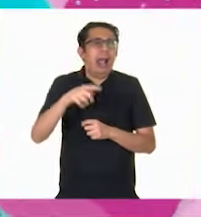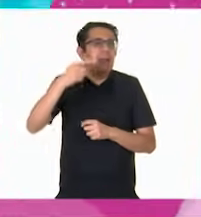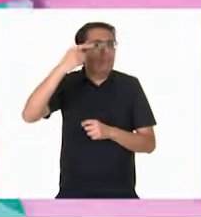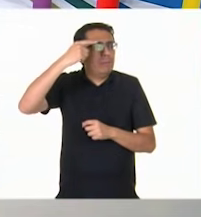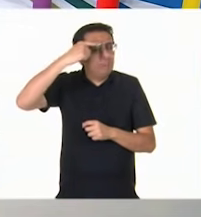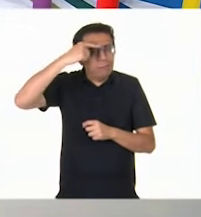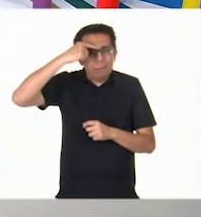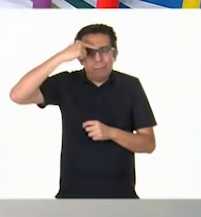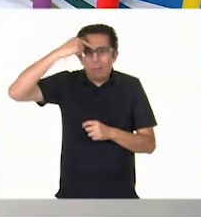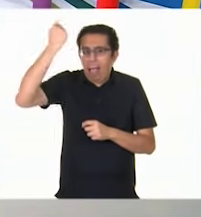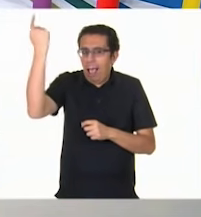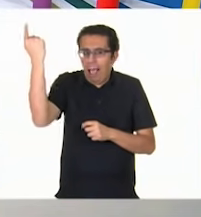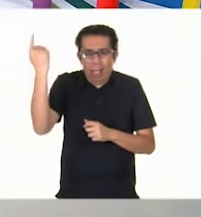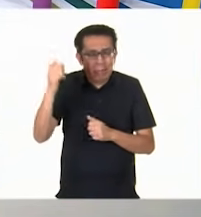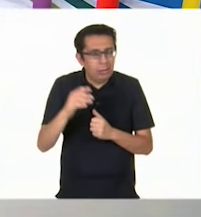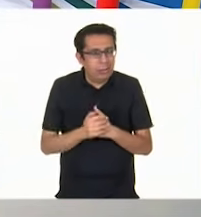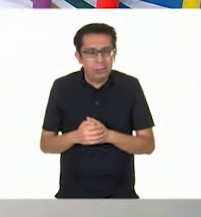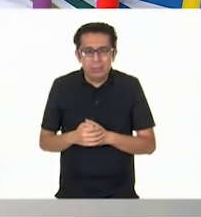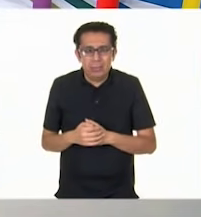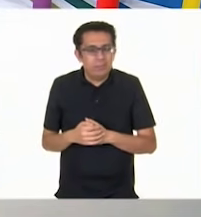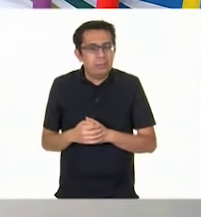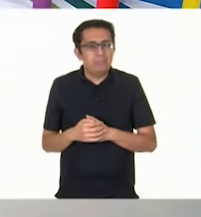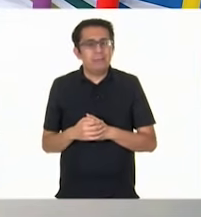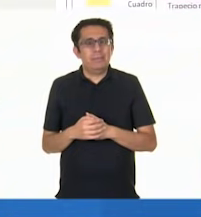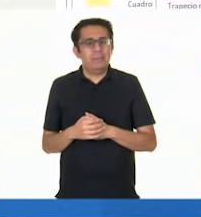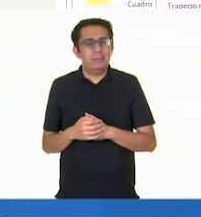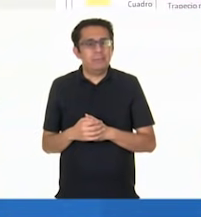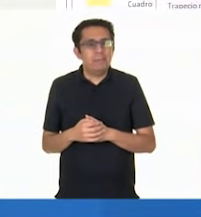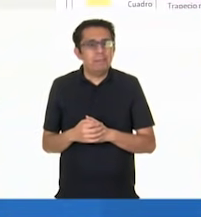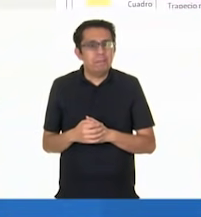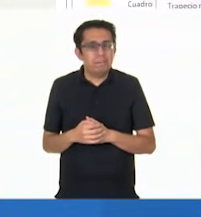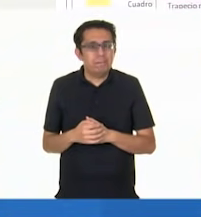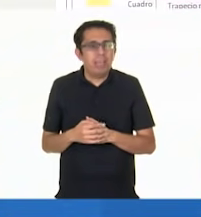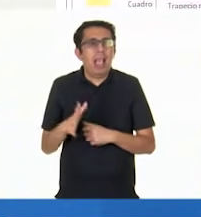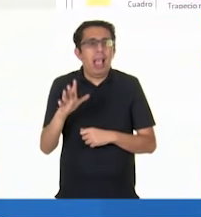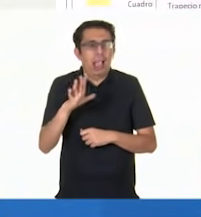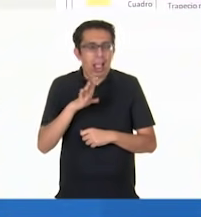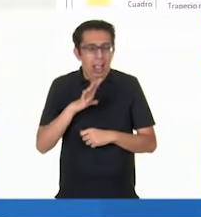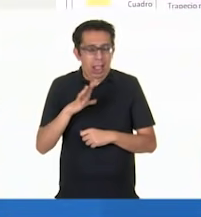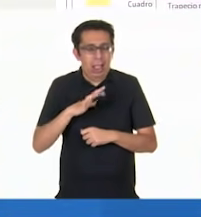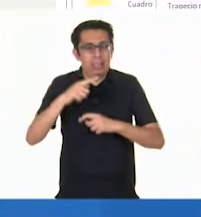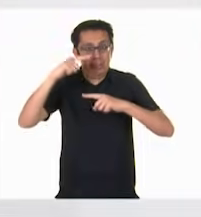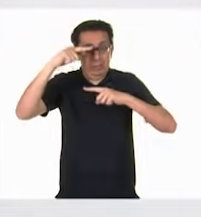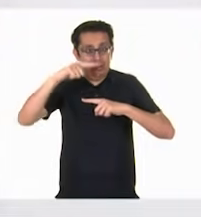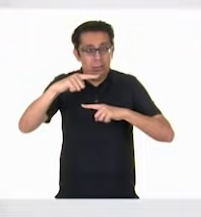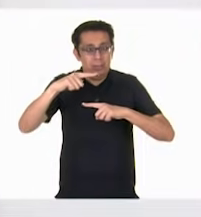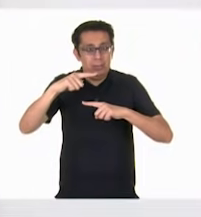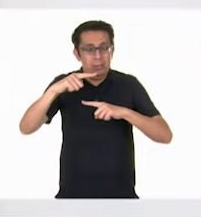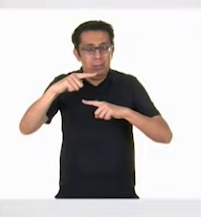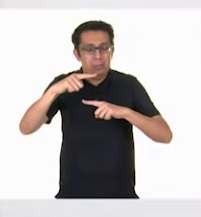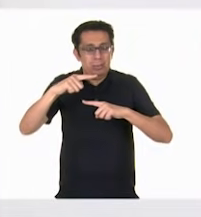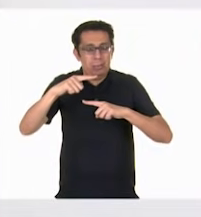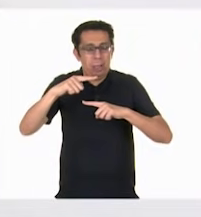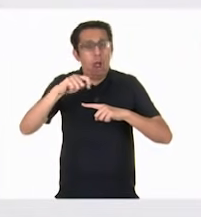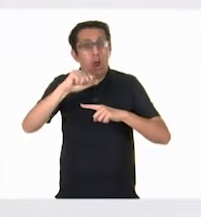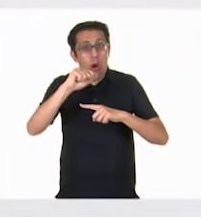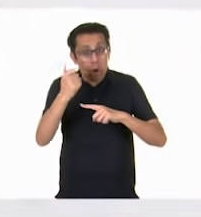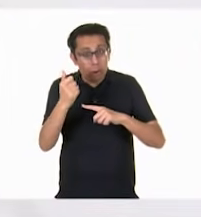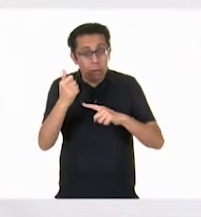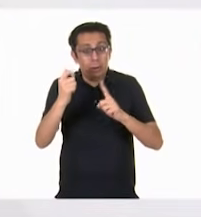¡Ay! ¡Sí! ¡Sí! ¡Sí! Un par de lados paralelos. Ajá. Y